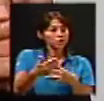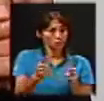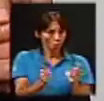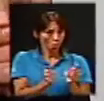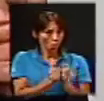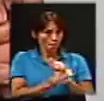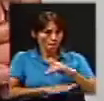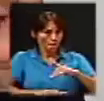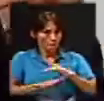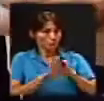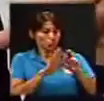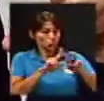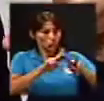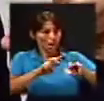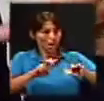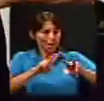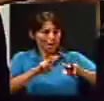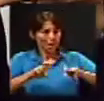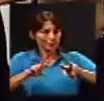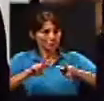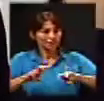haciendo,